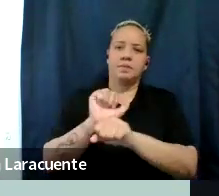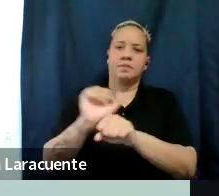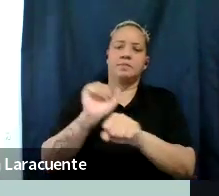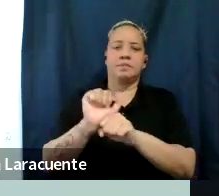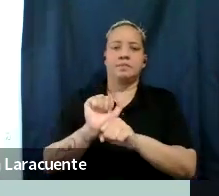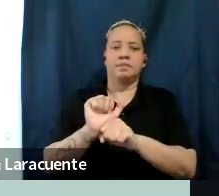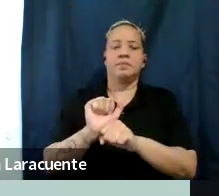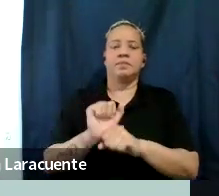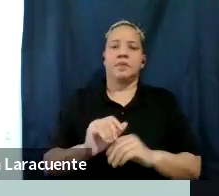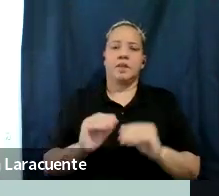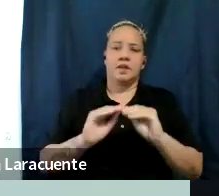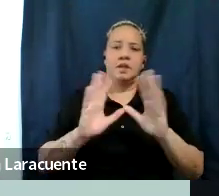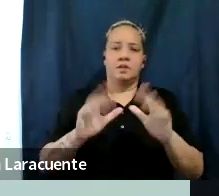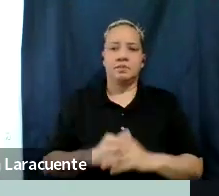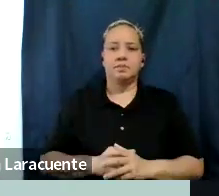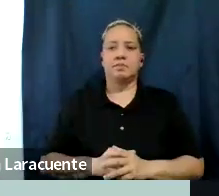desde luego